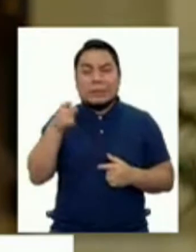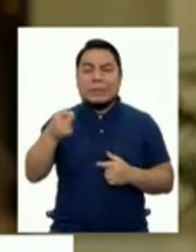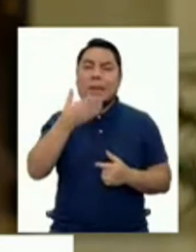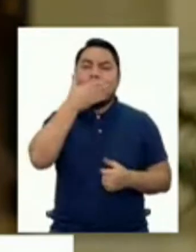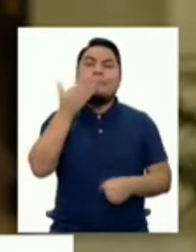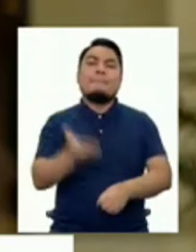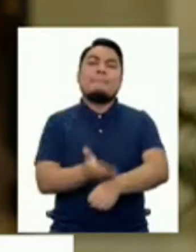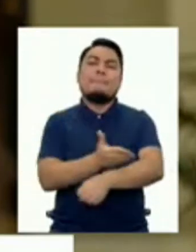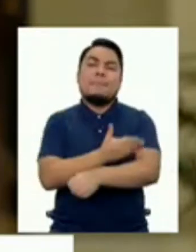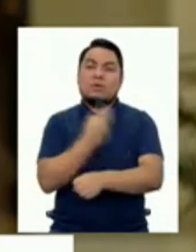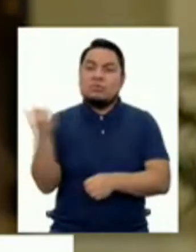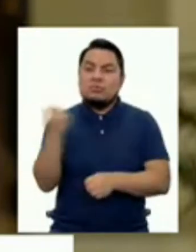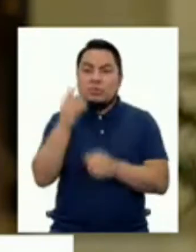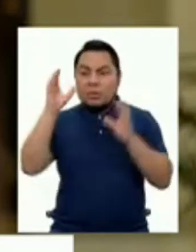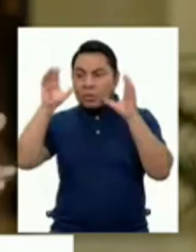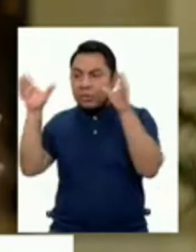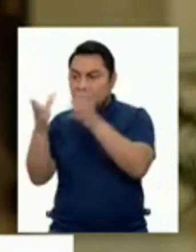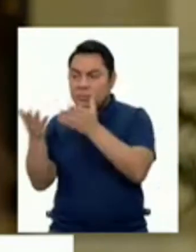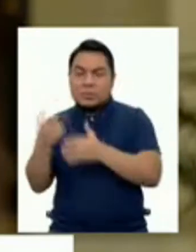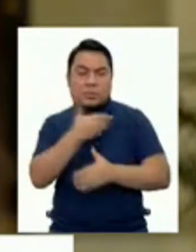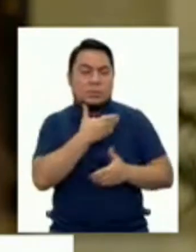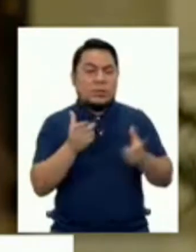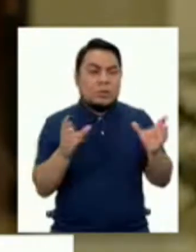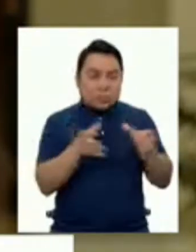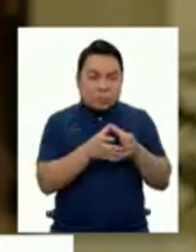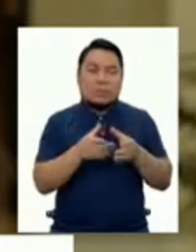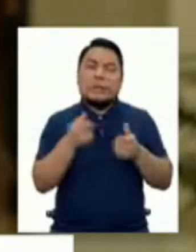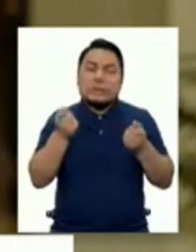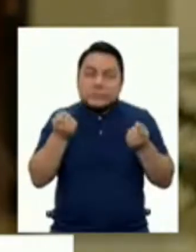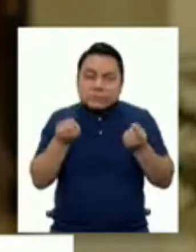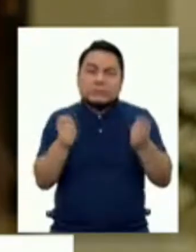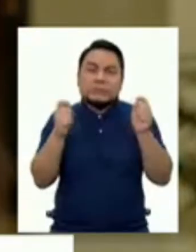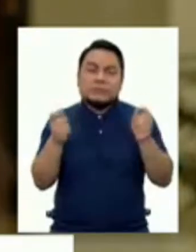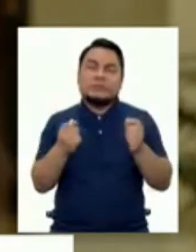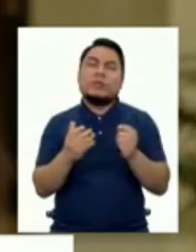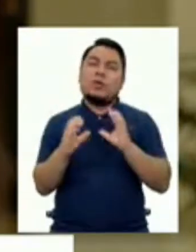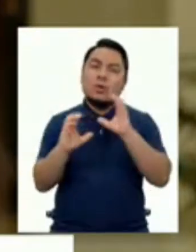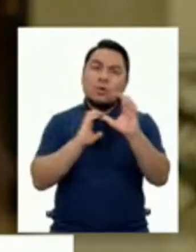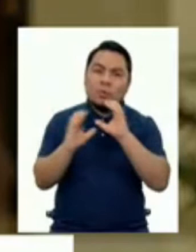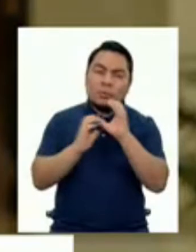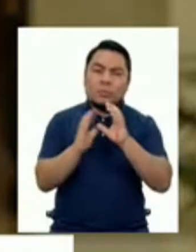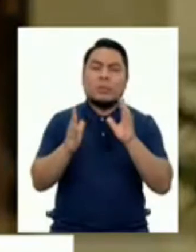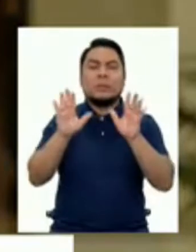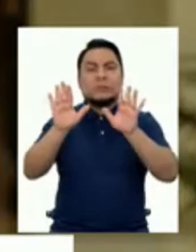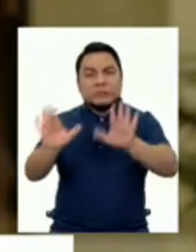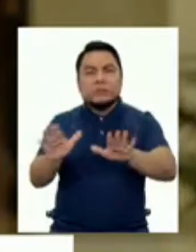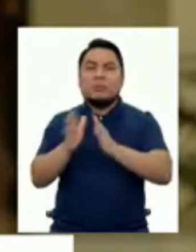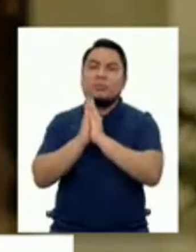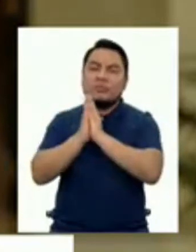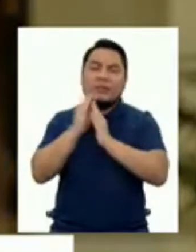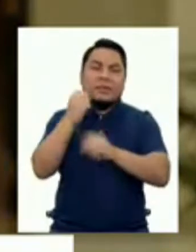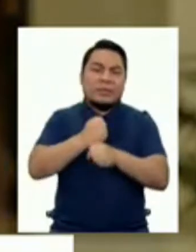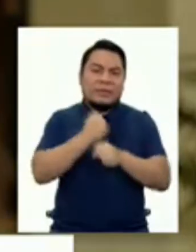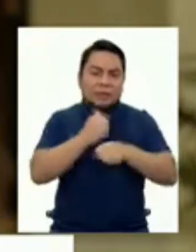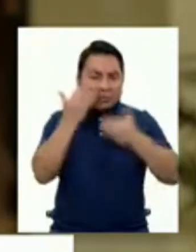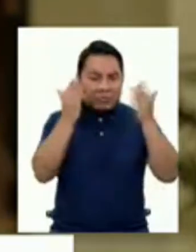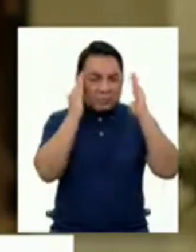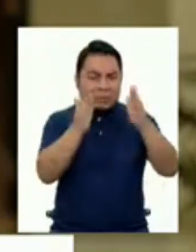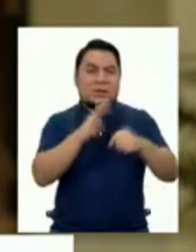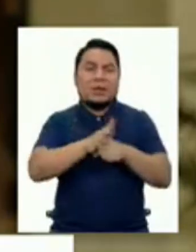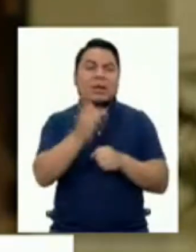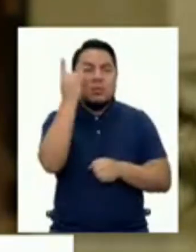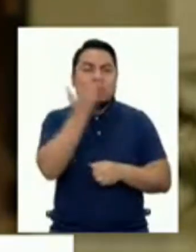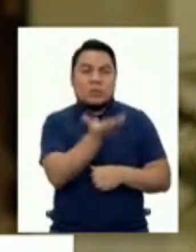relación de ambos poderes del Estado, y hagamos el esfuerzo. Ponemos nuestra disposición para hacer ese esfuerzo. Estamos seguros que también lo van a hacer